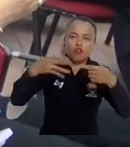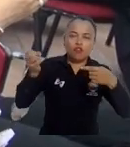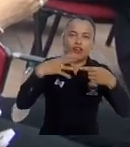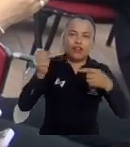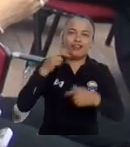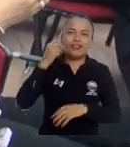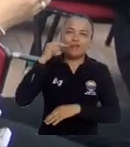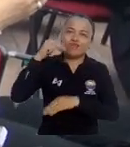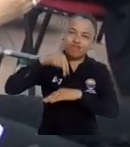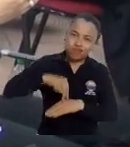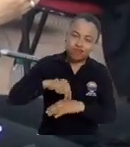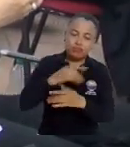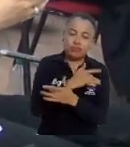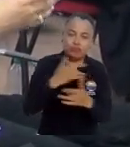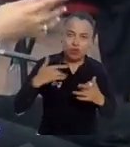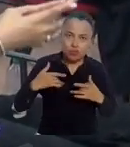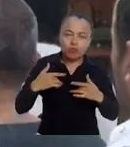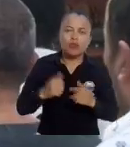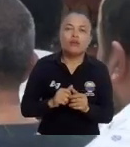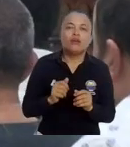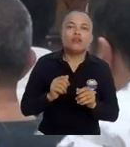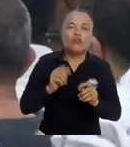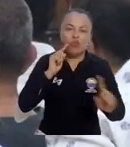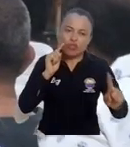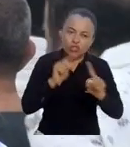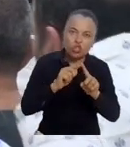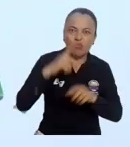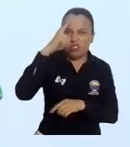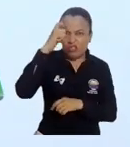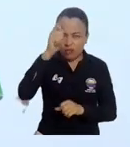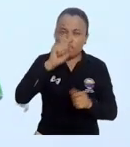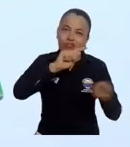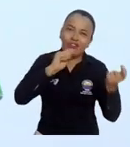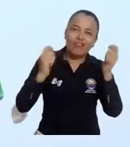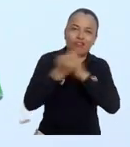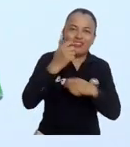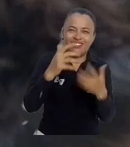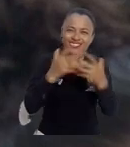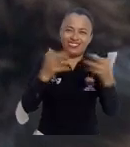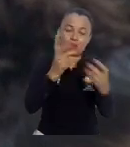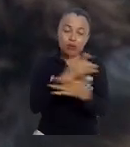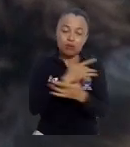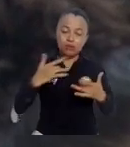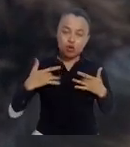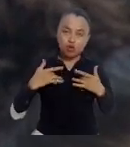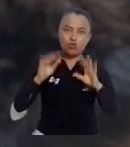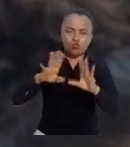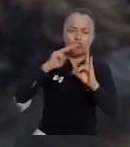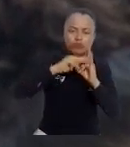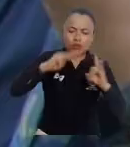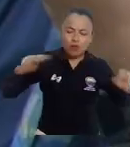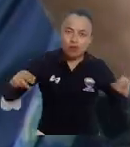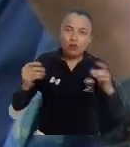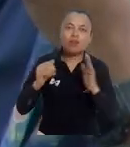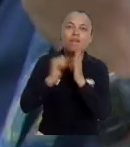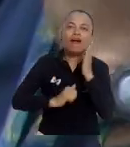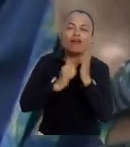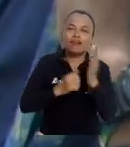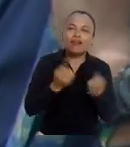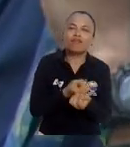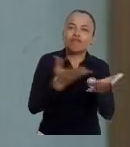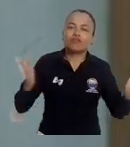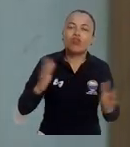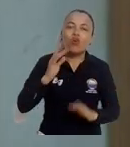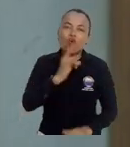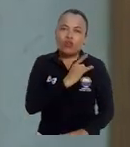Con la conferencia Talento Humano en Salud, Alcances y Desafíos en la Reforma al Sistema de Salud, la Universidad del Magdalena lanzó la